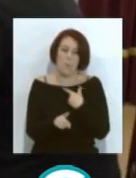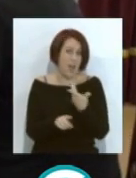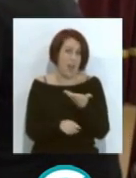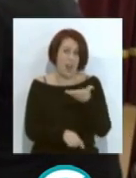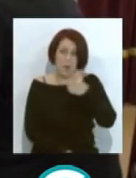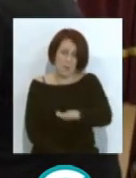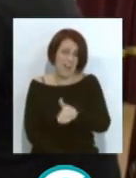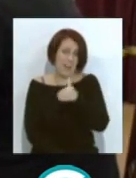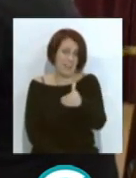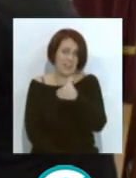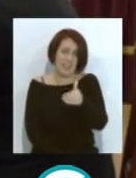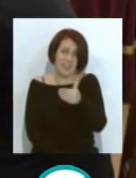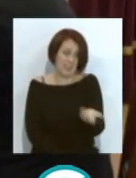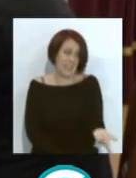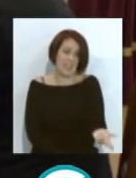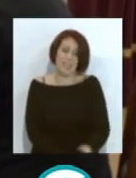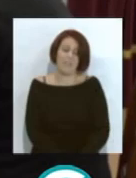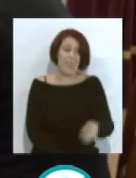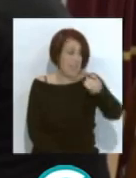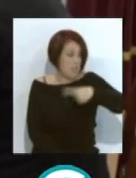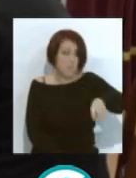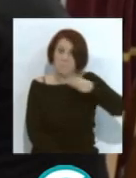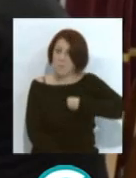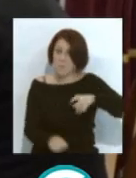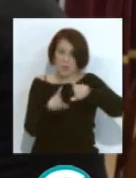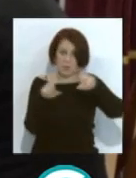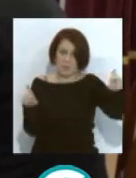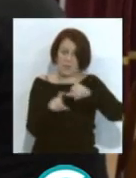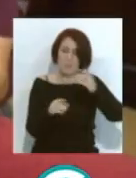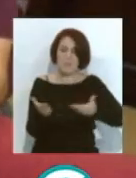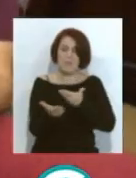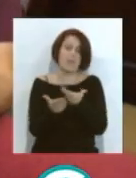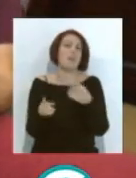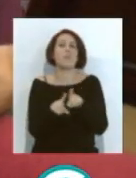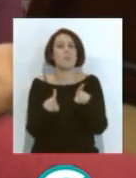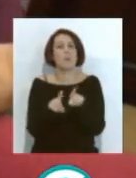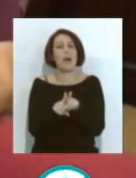creo que incluso ellos mismos, incluso el mismo patronato demandaba